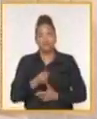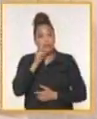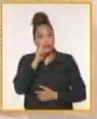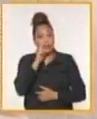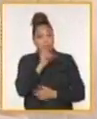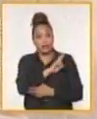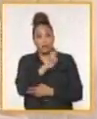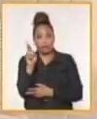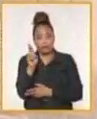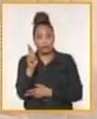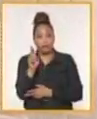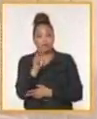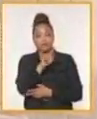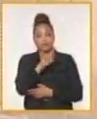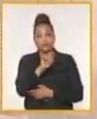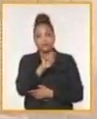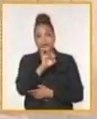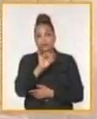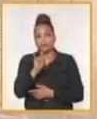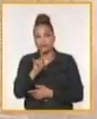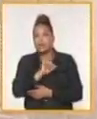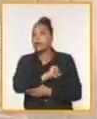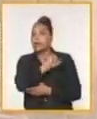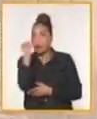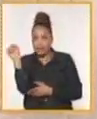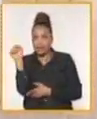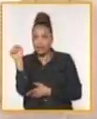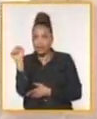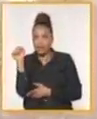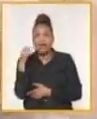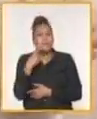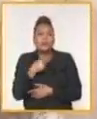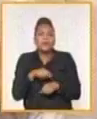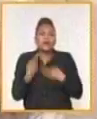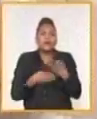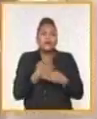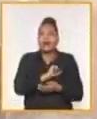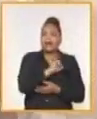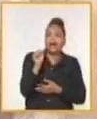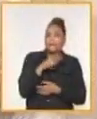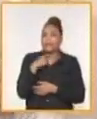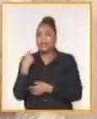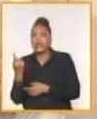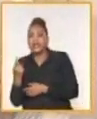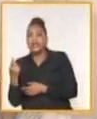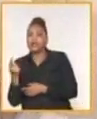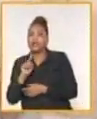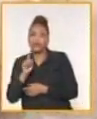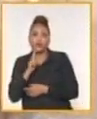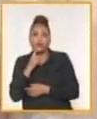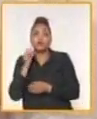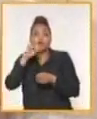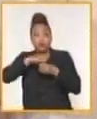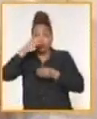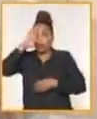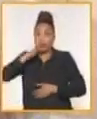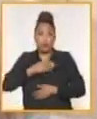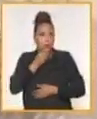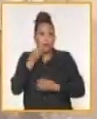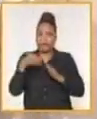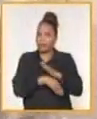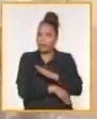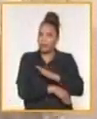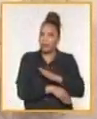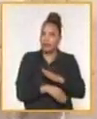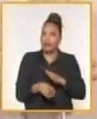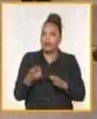79. Y ganaron. Pero el problema aquí no es ganar y perder, aquí todo el mundo pierde, incluyéndonos a nosotros. Porque tú hablabas de genocidio,